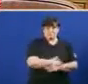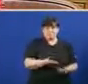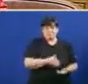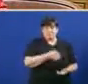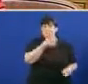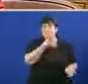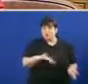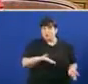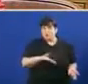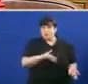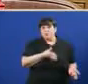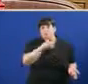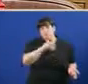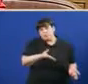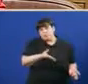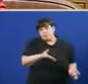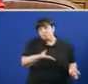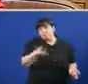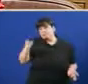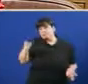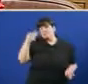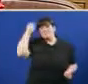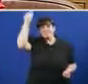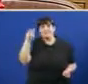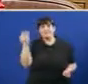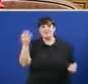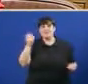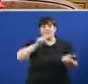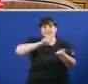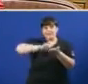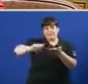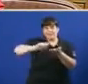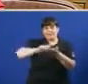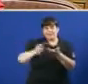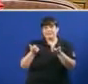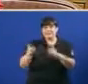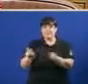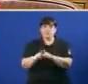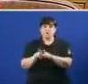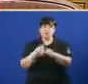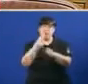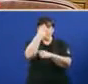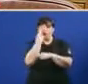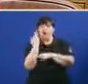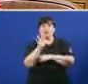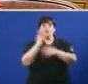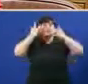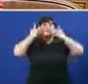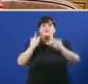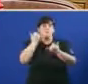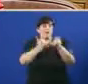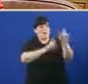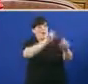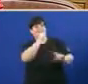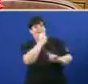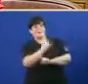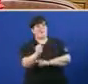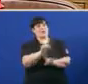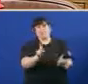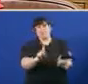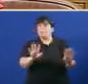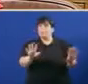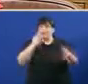que, efectivamente, vostede cree que dende os despachos, con esas actitudes limpas, non se mata a xente, pero sí se mata a xente. E